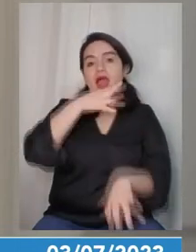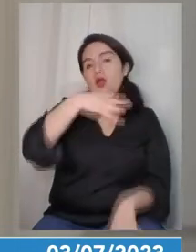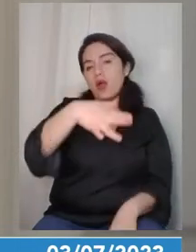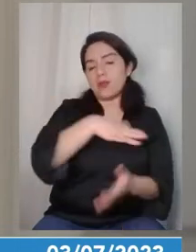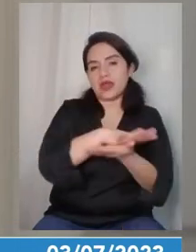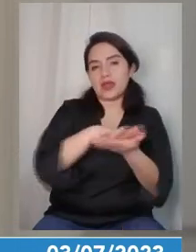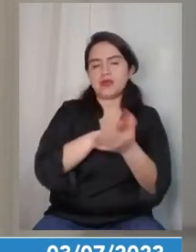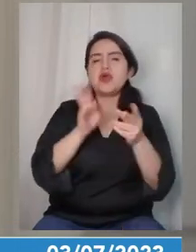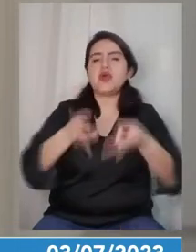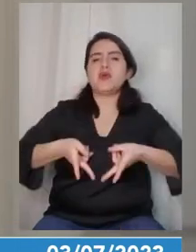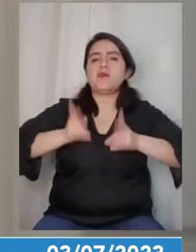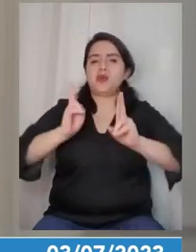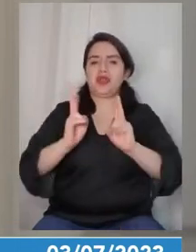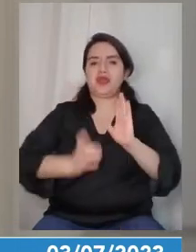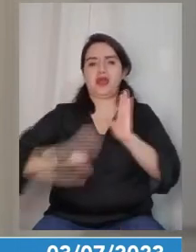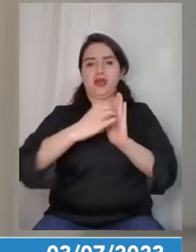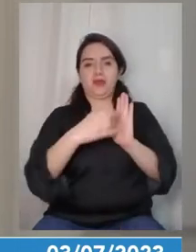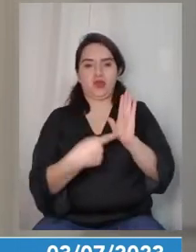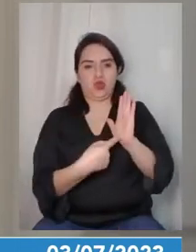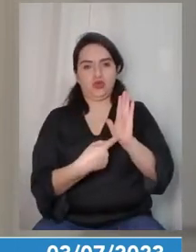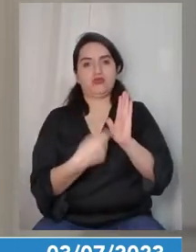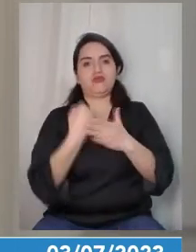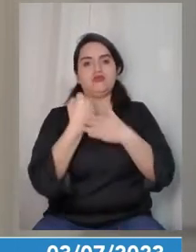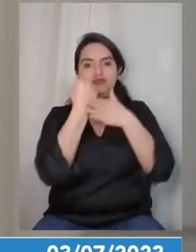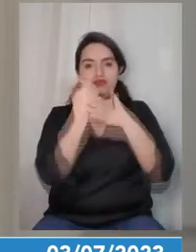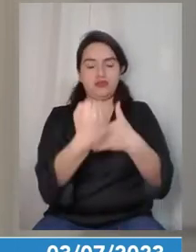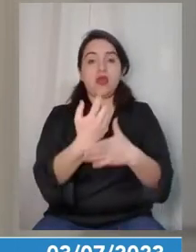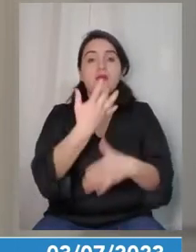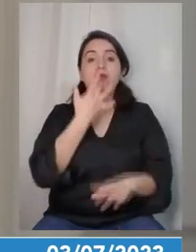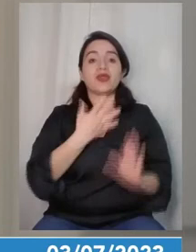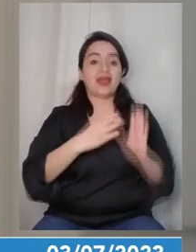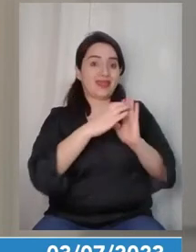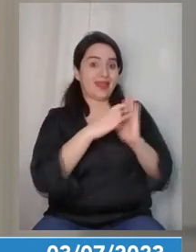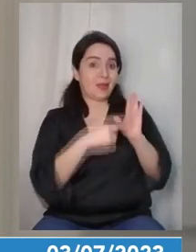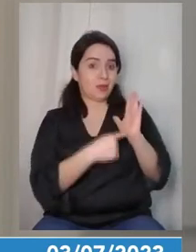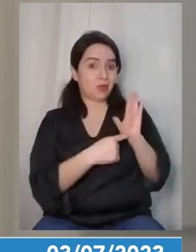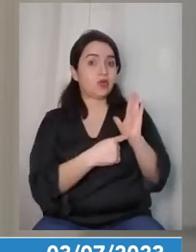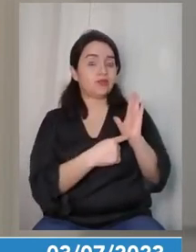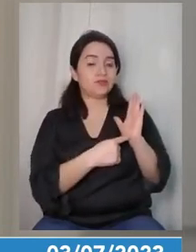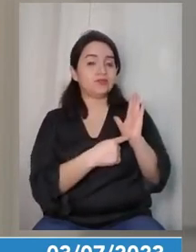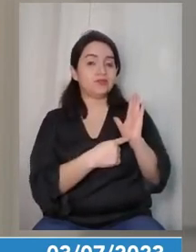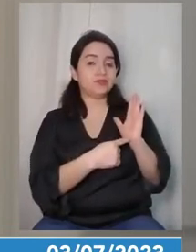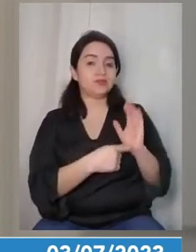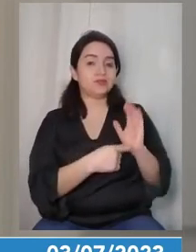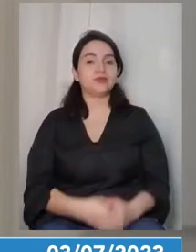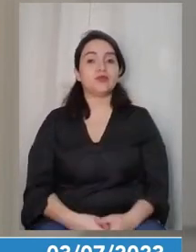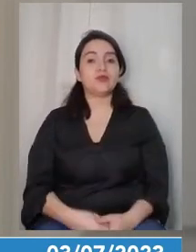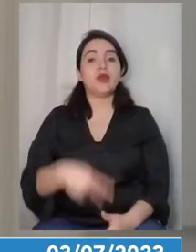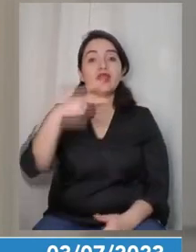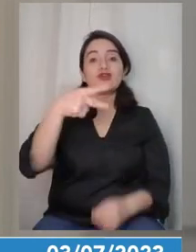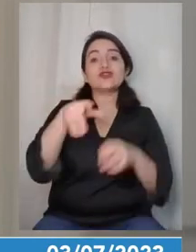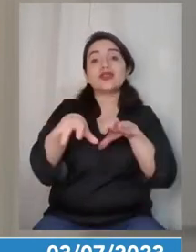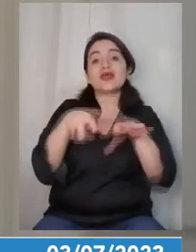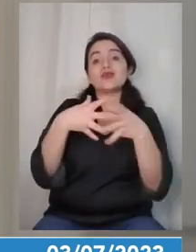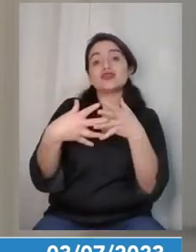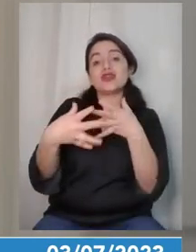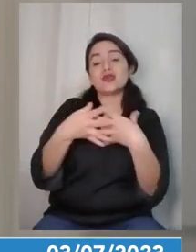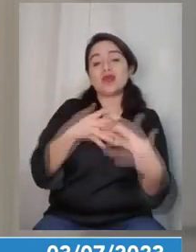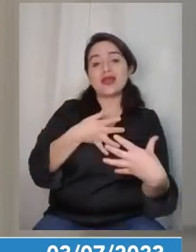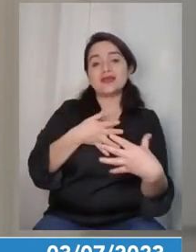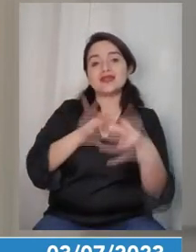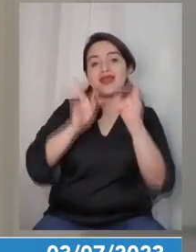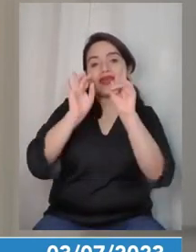capítulo. ¿Ah? Porque es en este capítulo donde esos dos recursos naturales debieran